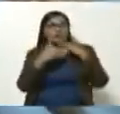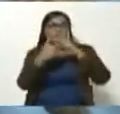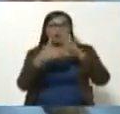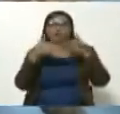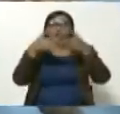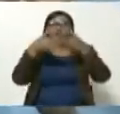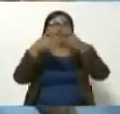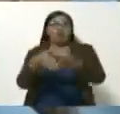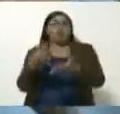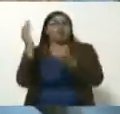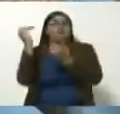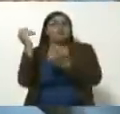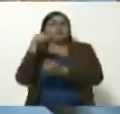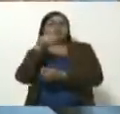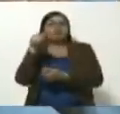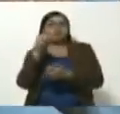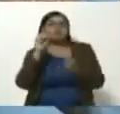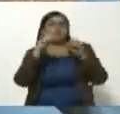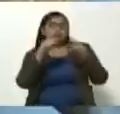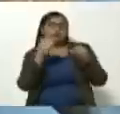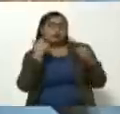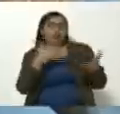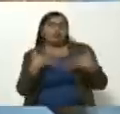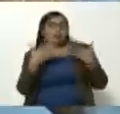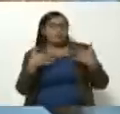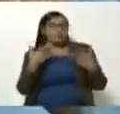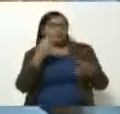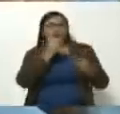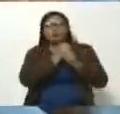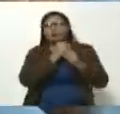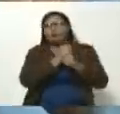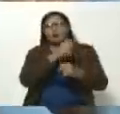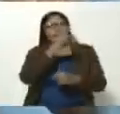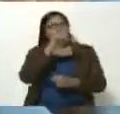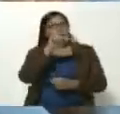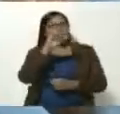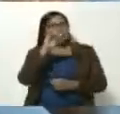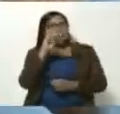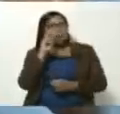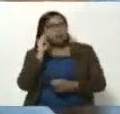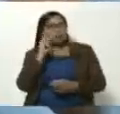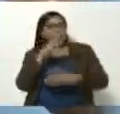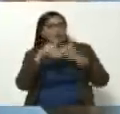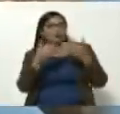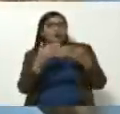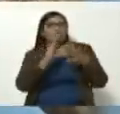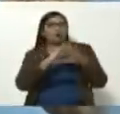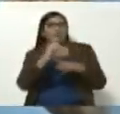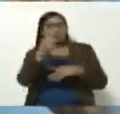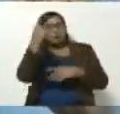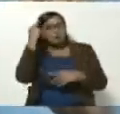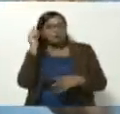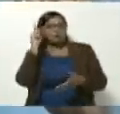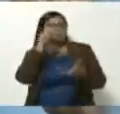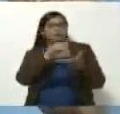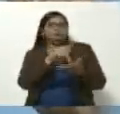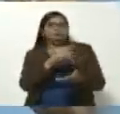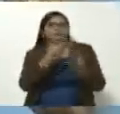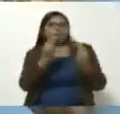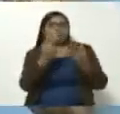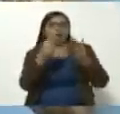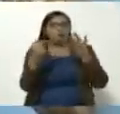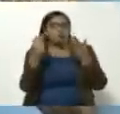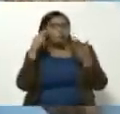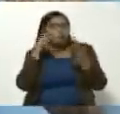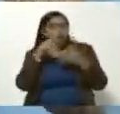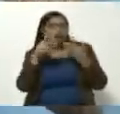la esperanza, Boris. Sí, de verdad que el ánimo de los trabajadores de Pekiven Monómeros ha cambiado diametralmente, porque el primer día que llegamos había mucha